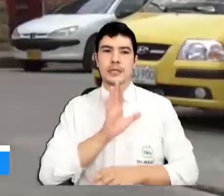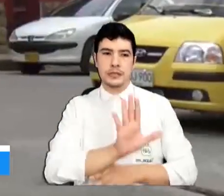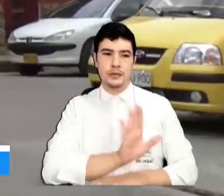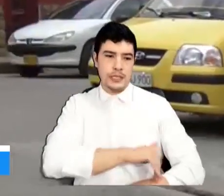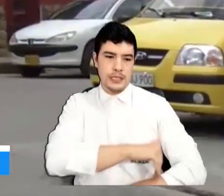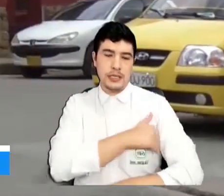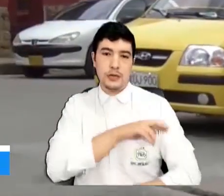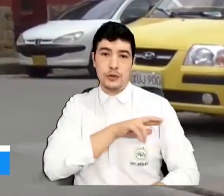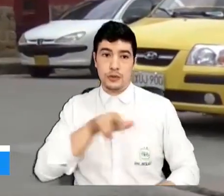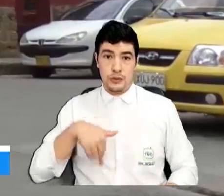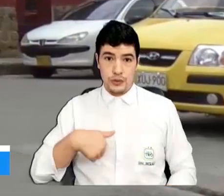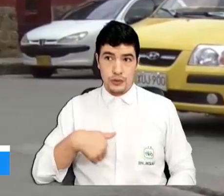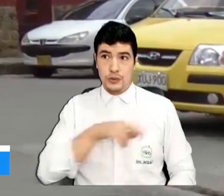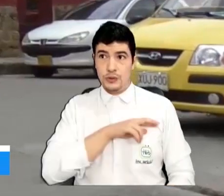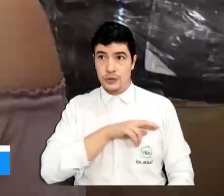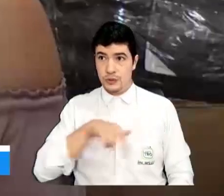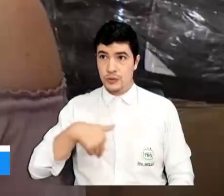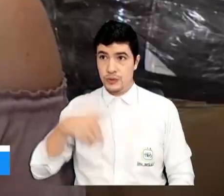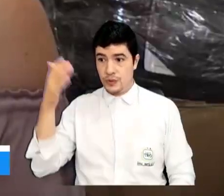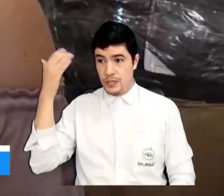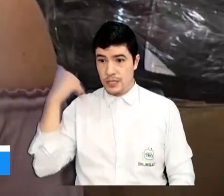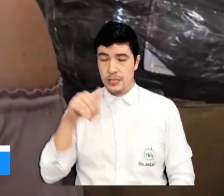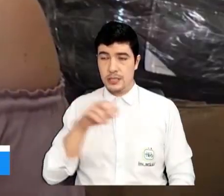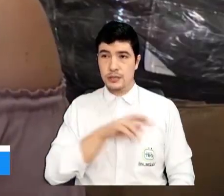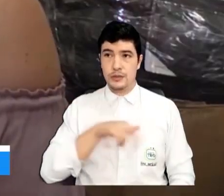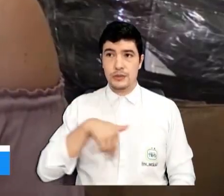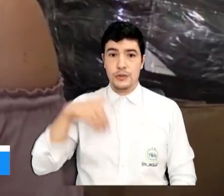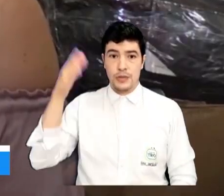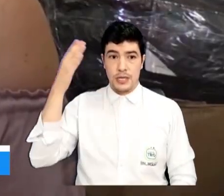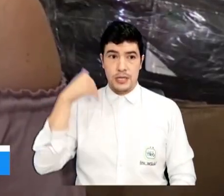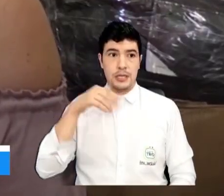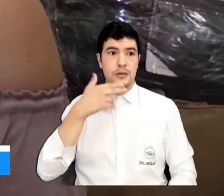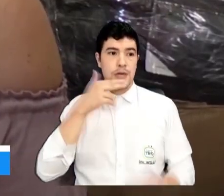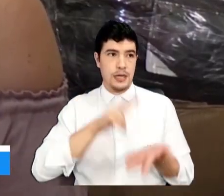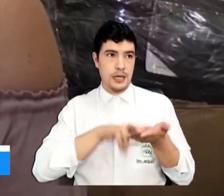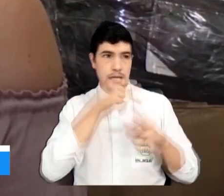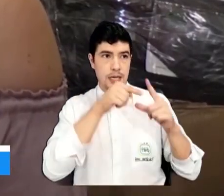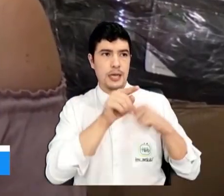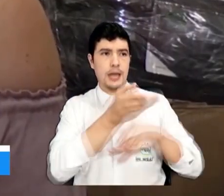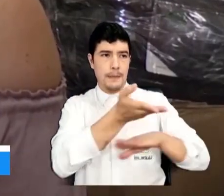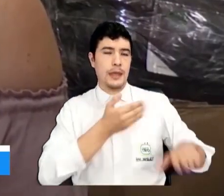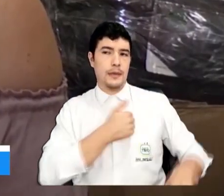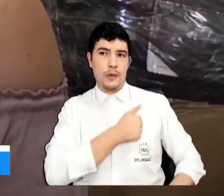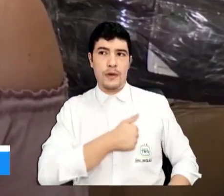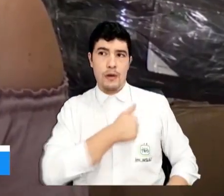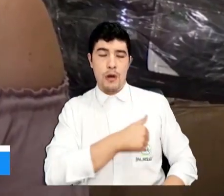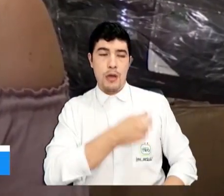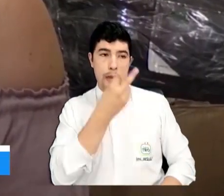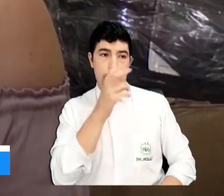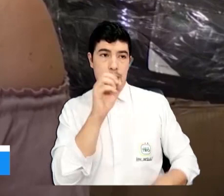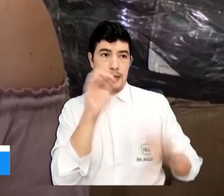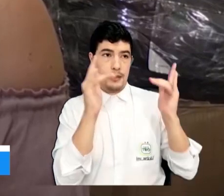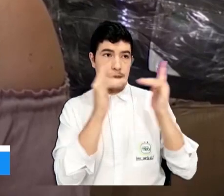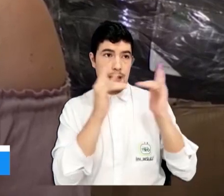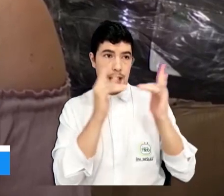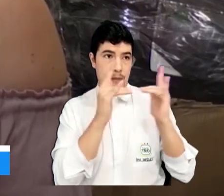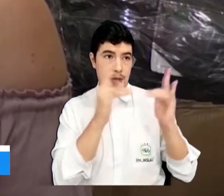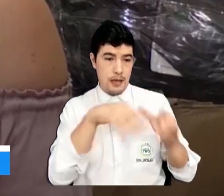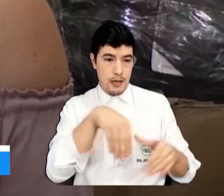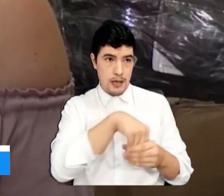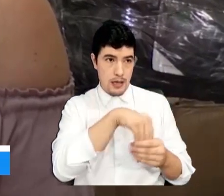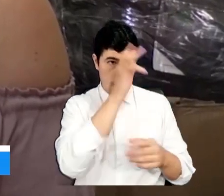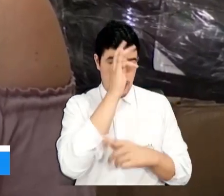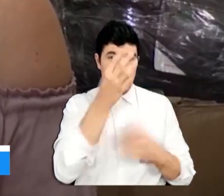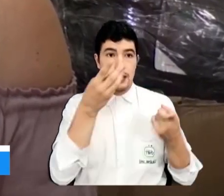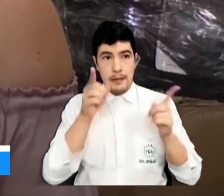hospitalización y 30 camillas para observación. Este espacio pues ya se midió, sabemos que ahí podríamos tener